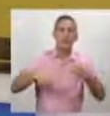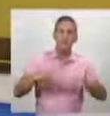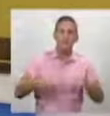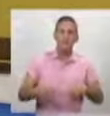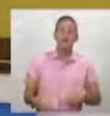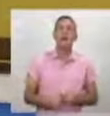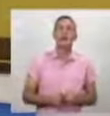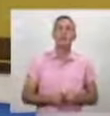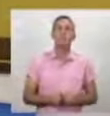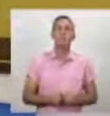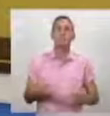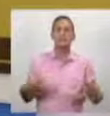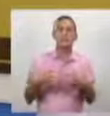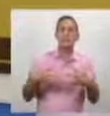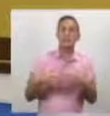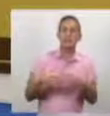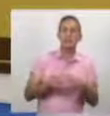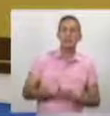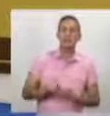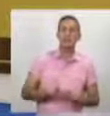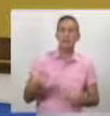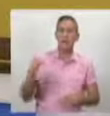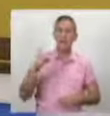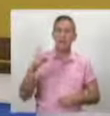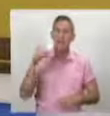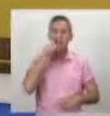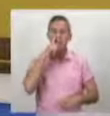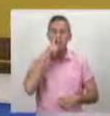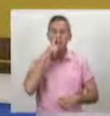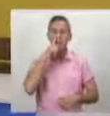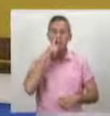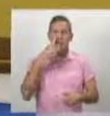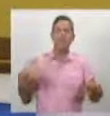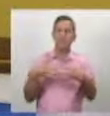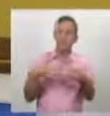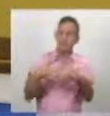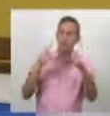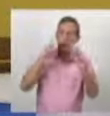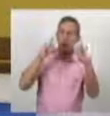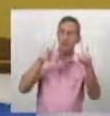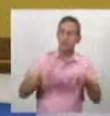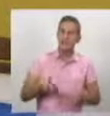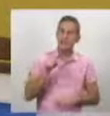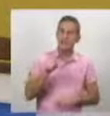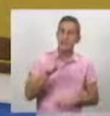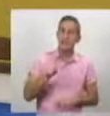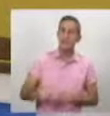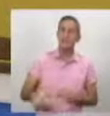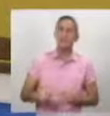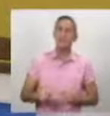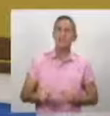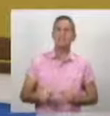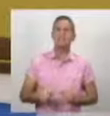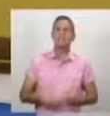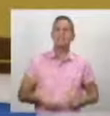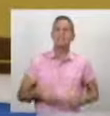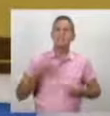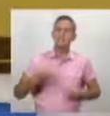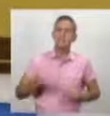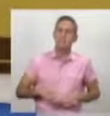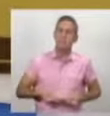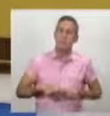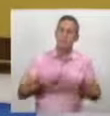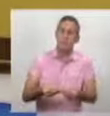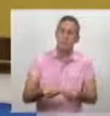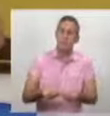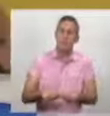en nuestros encuentros de las ciencias naturales para y con la vida. Esa es la principal tarea que siempre les dejo. La